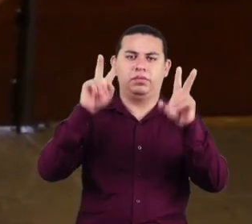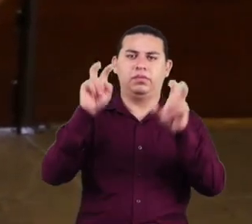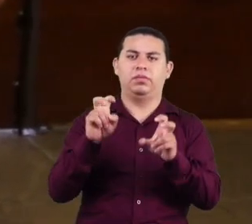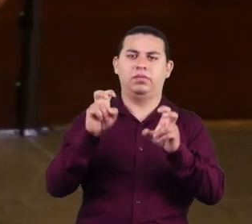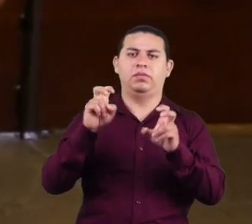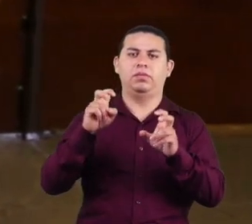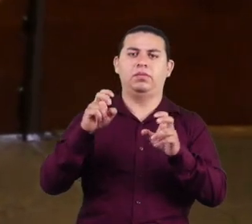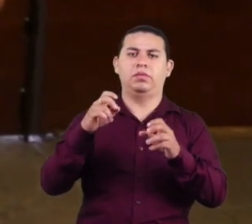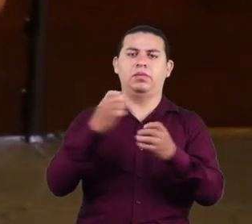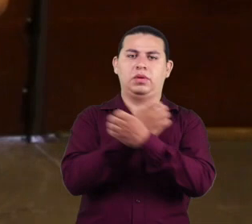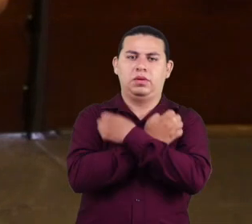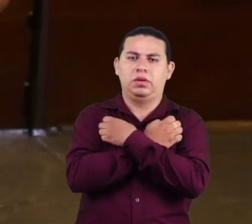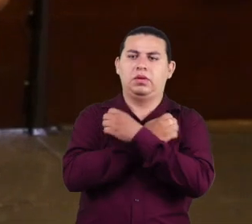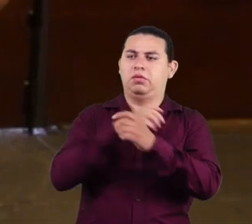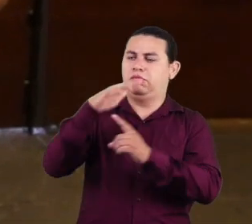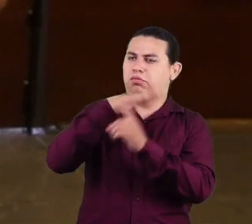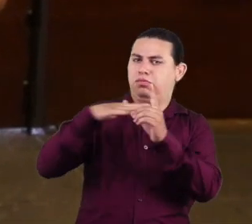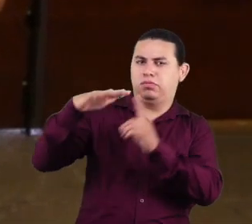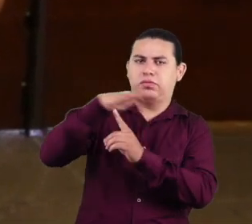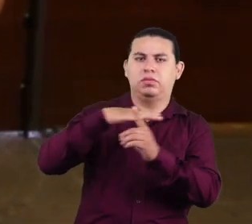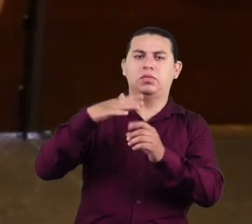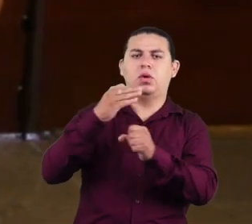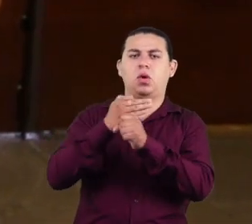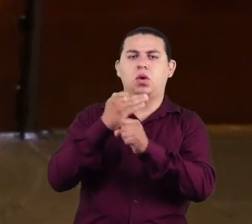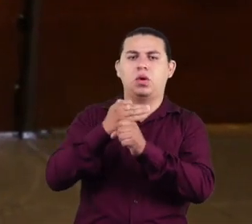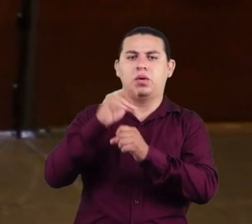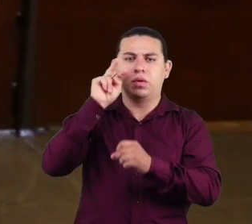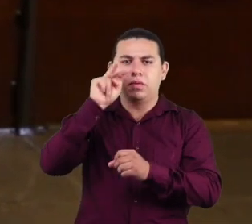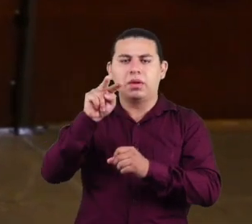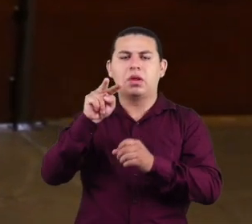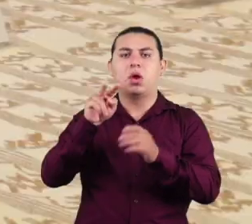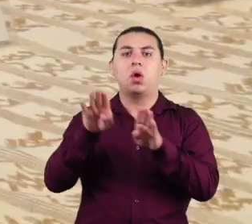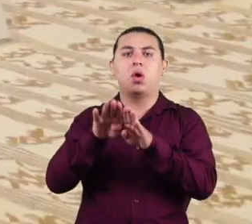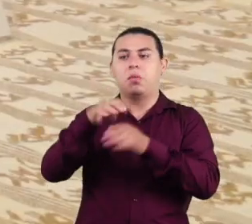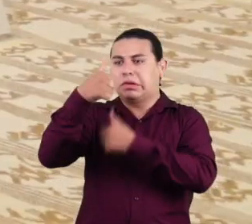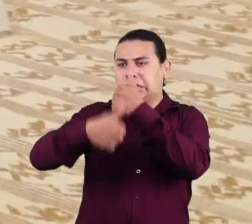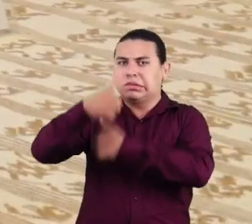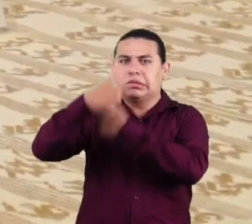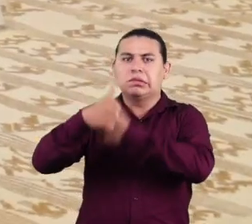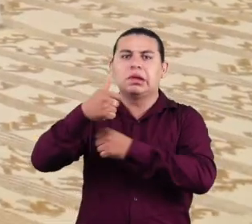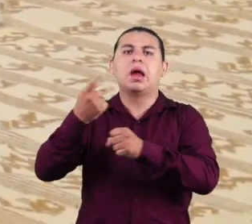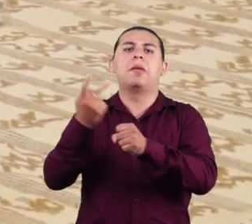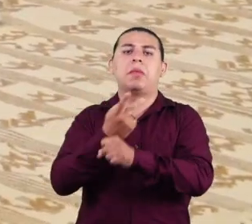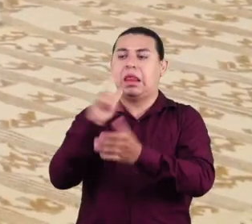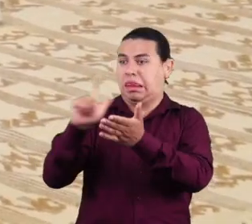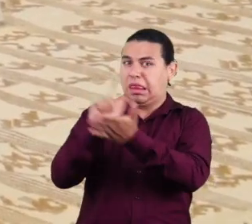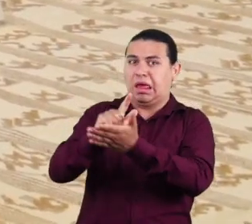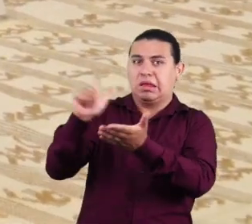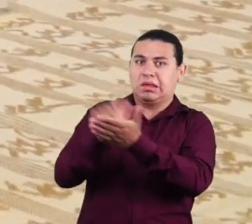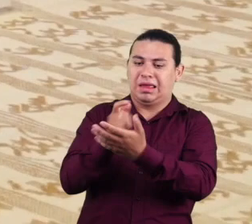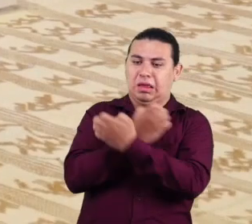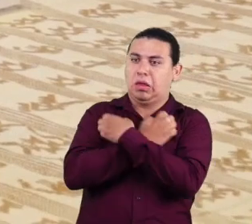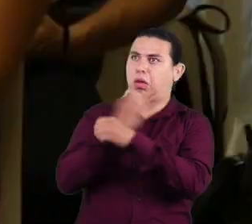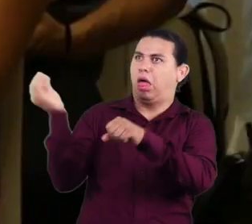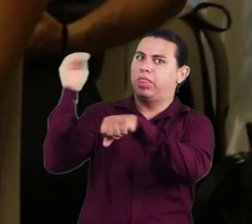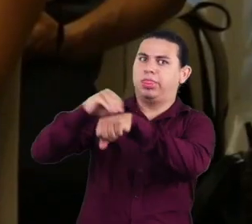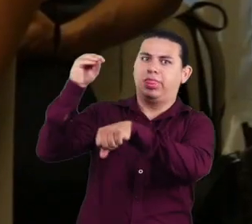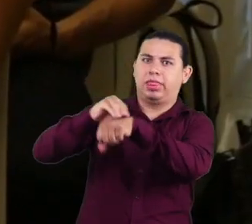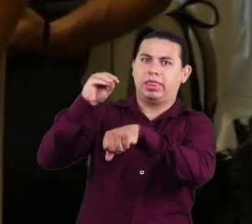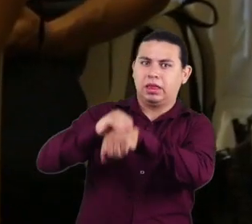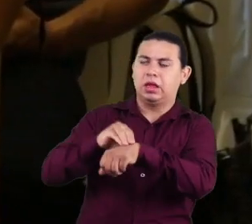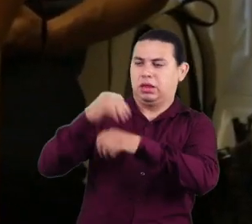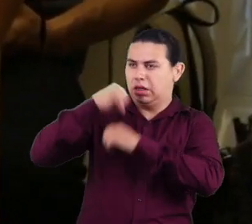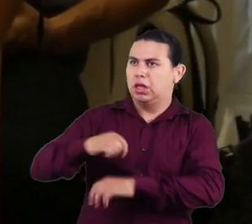de la educación en México es fundamental. Estamos ante serios desafíos, como es todo lo que se vive en la reforma educativa,